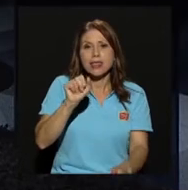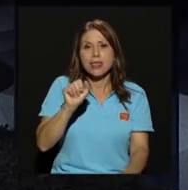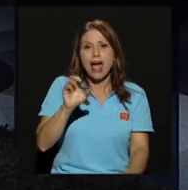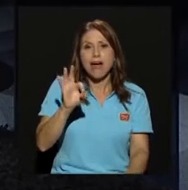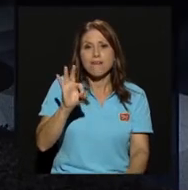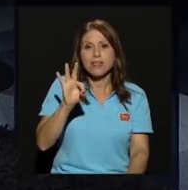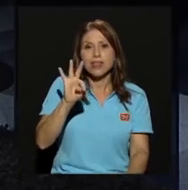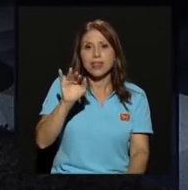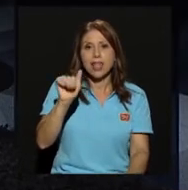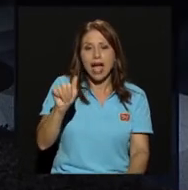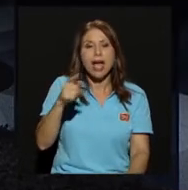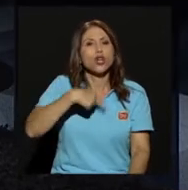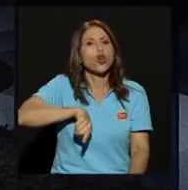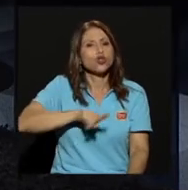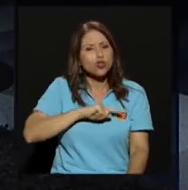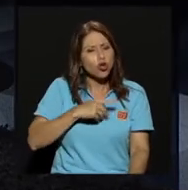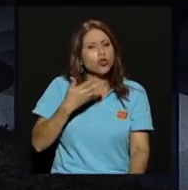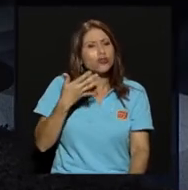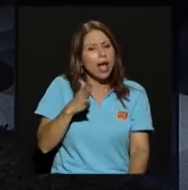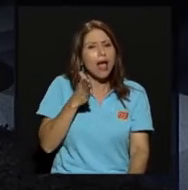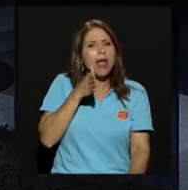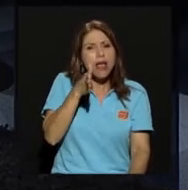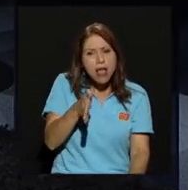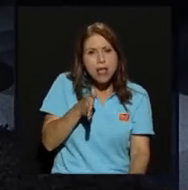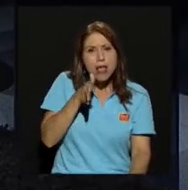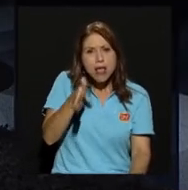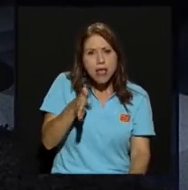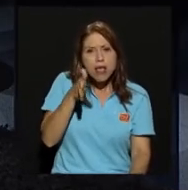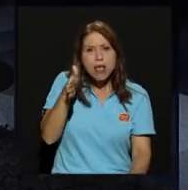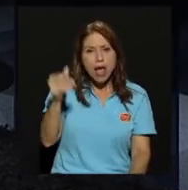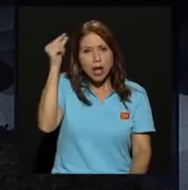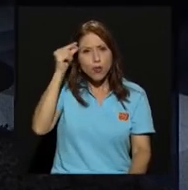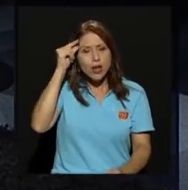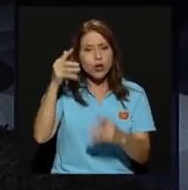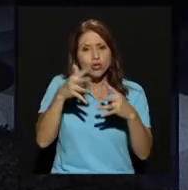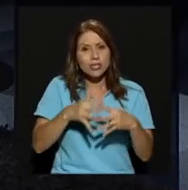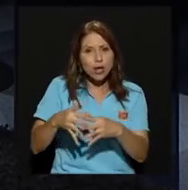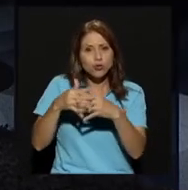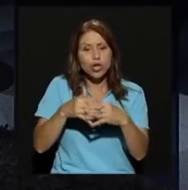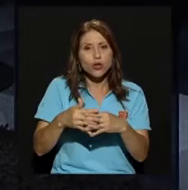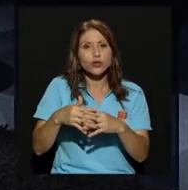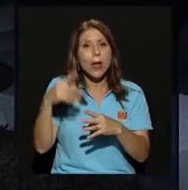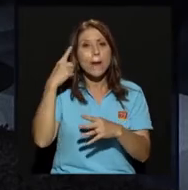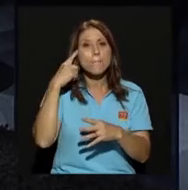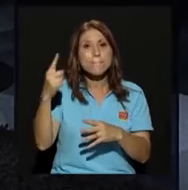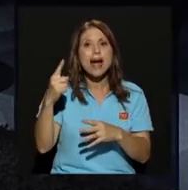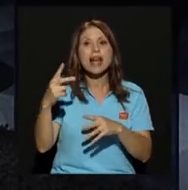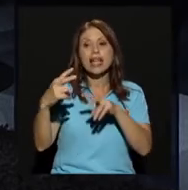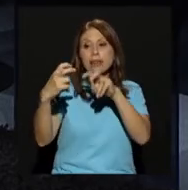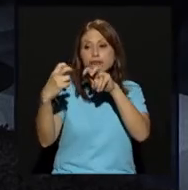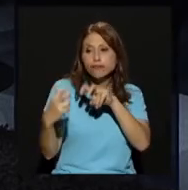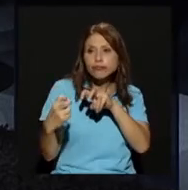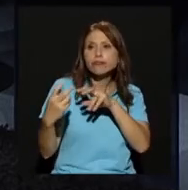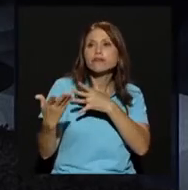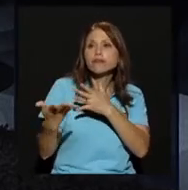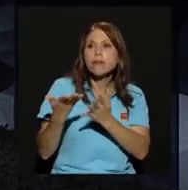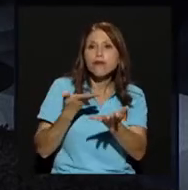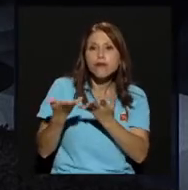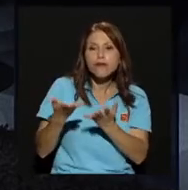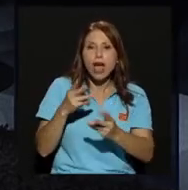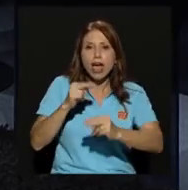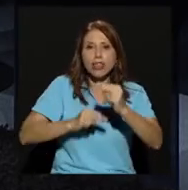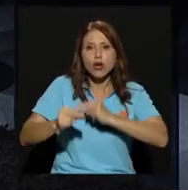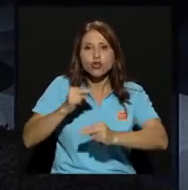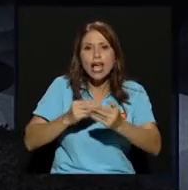acudimos en reiteradas ocasiones ante el gobierno de los eeuu para que nos sentáramos a negociar algún esquema